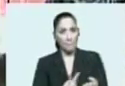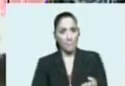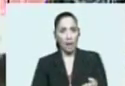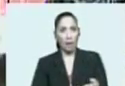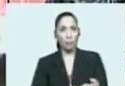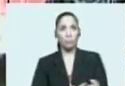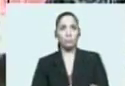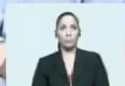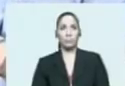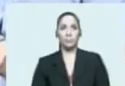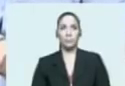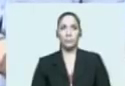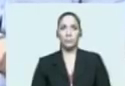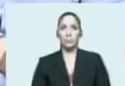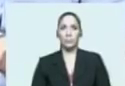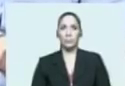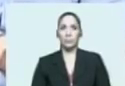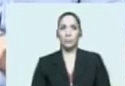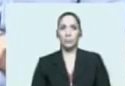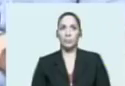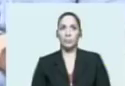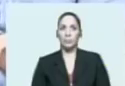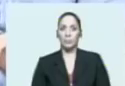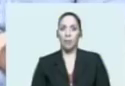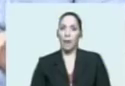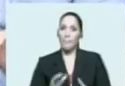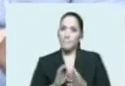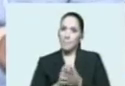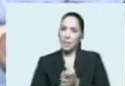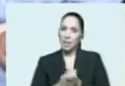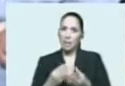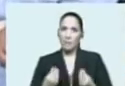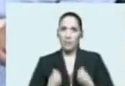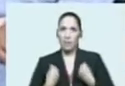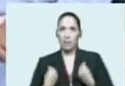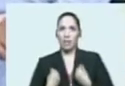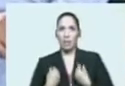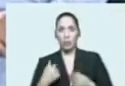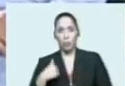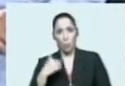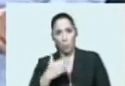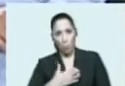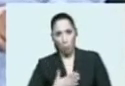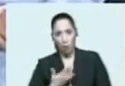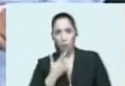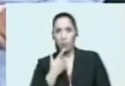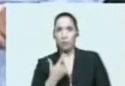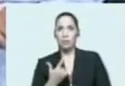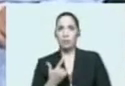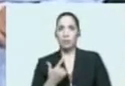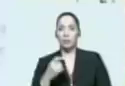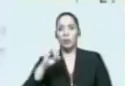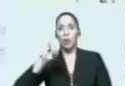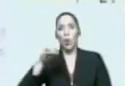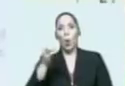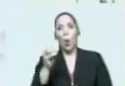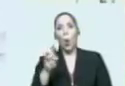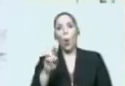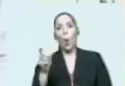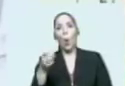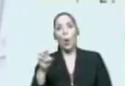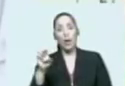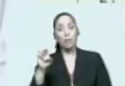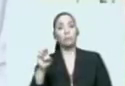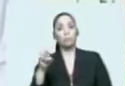de su compañera de vida me atrevo a decir que es sin duda alguna rodríguez un padre